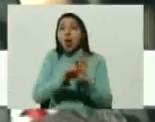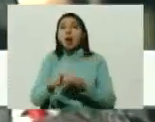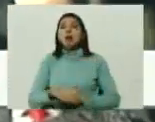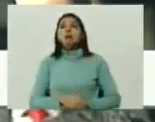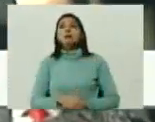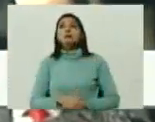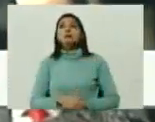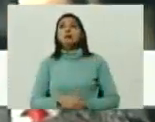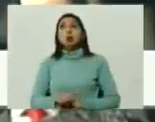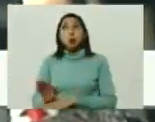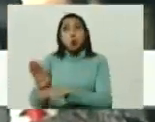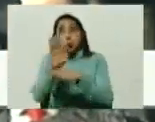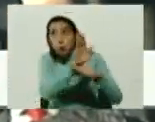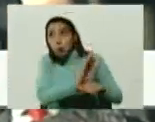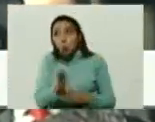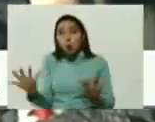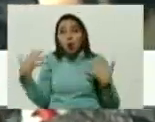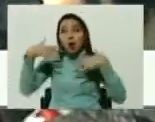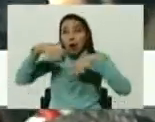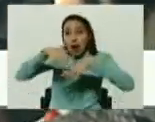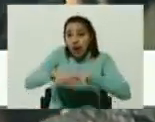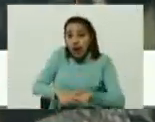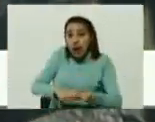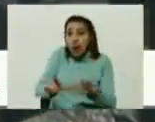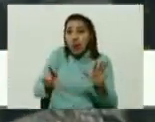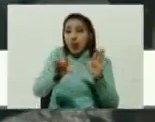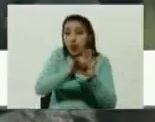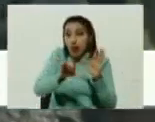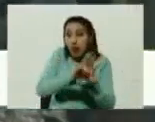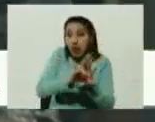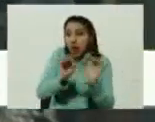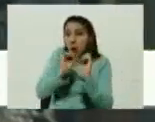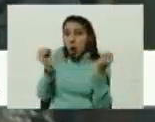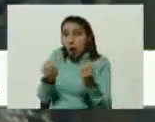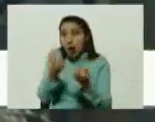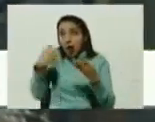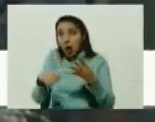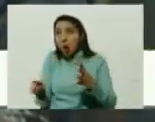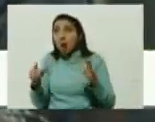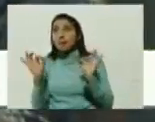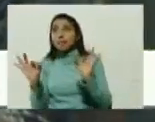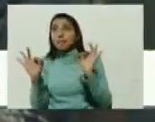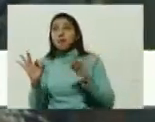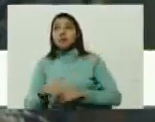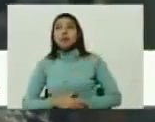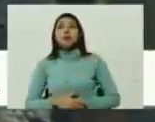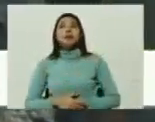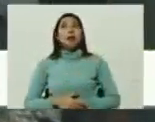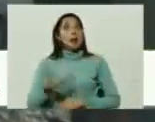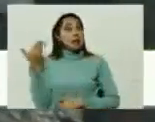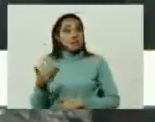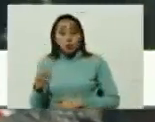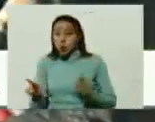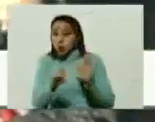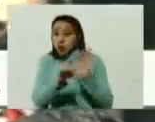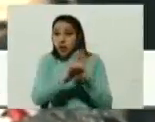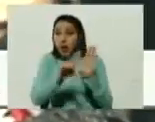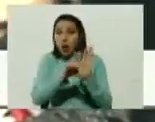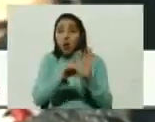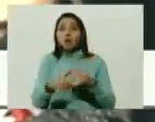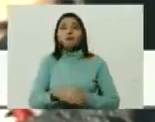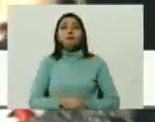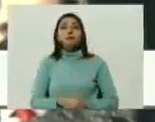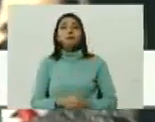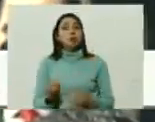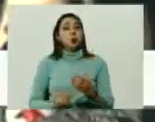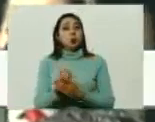y protección integral ley orgánica porque vemos en otras ellas especiales pero es una ley de carácter orgánica que tuvo su génesis